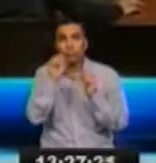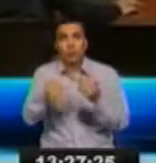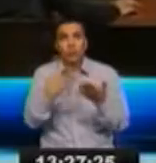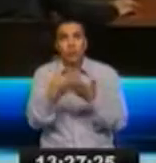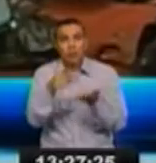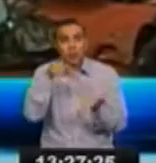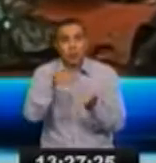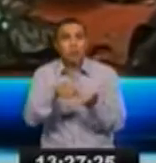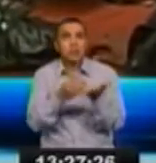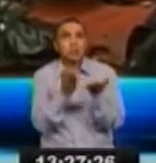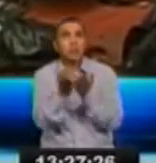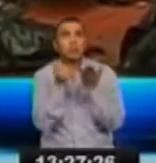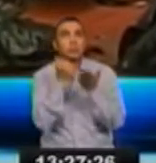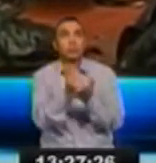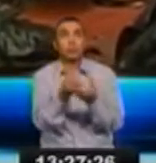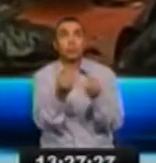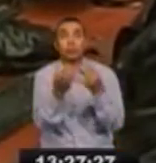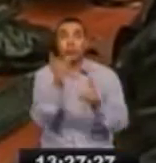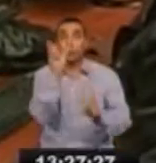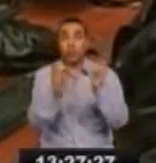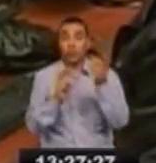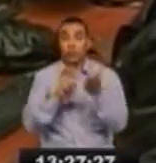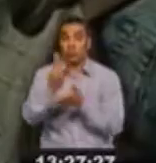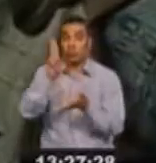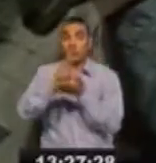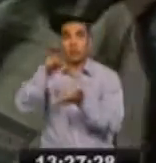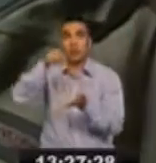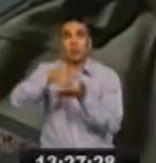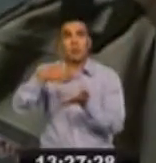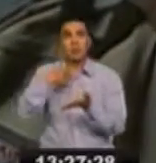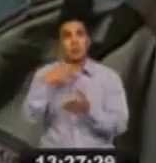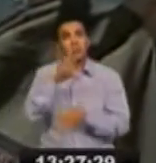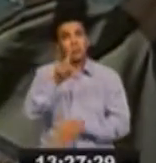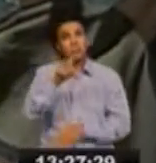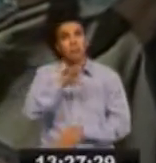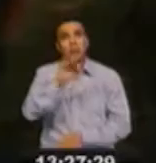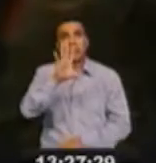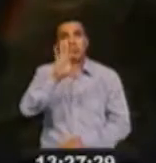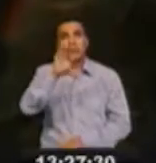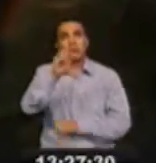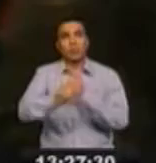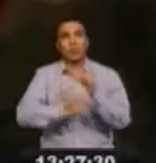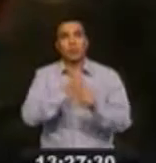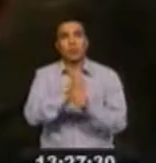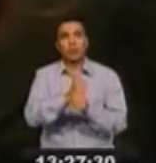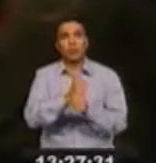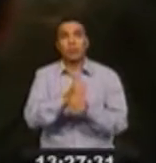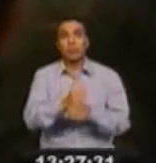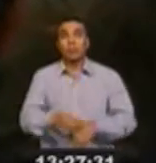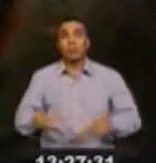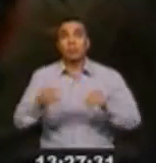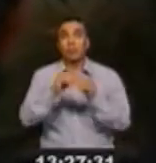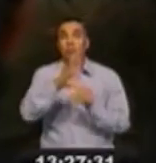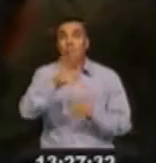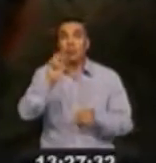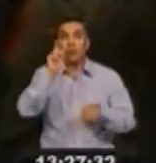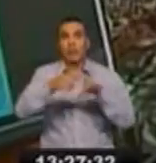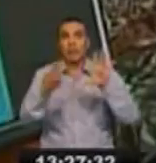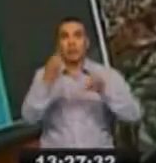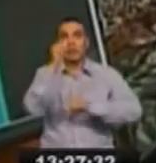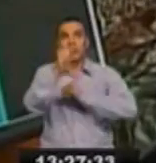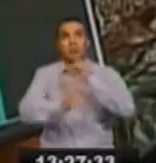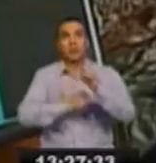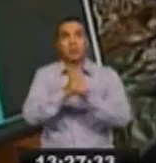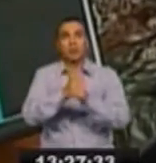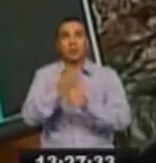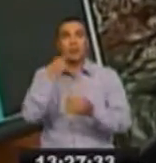servicio aquí. El mayor número de personas que utilizan este servicio tienen entre 41 y 50 años, seguido de los de 50 a 60.